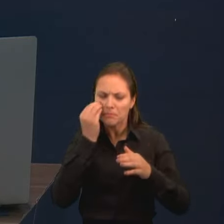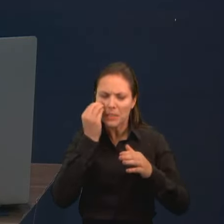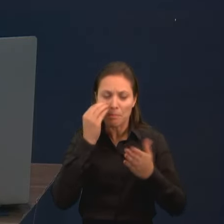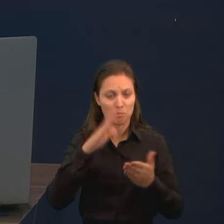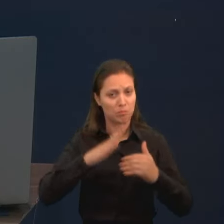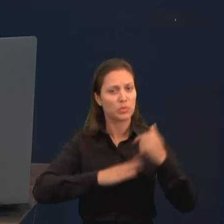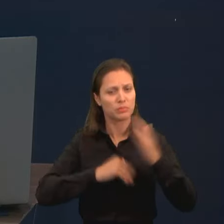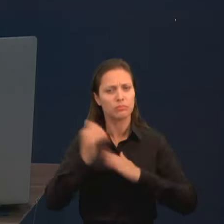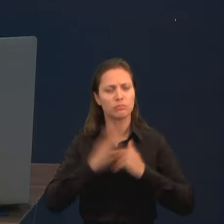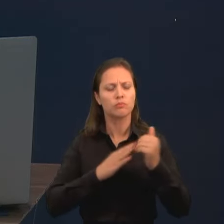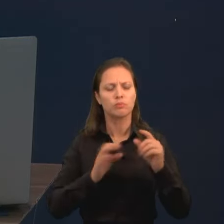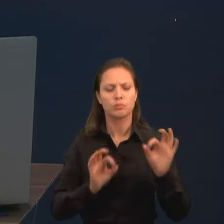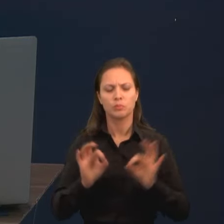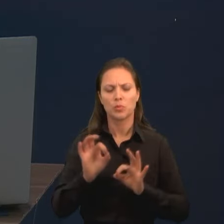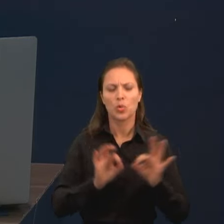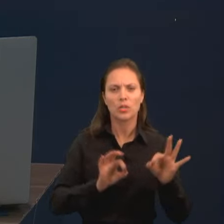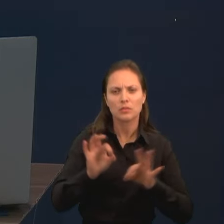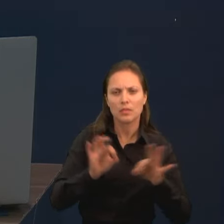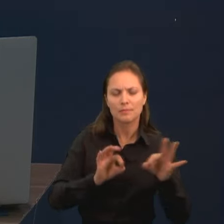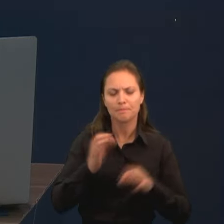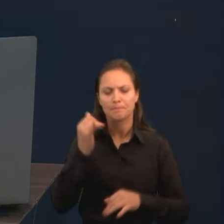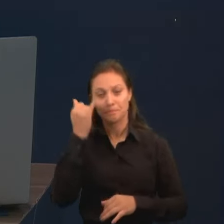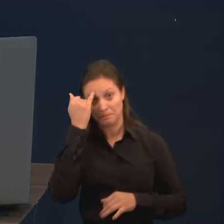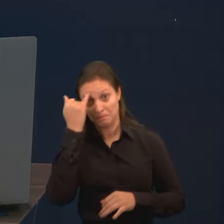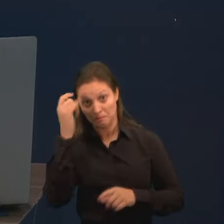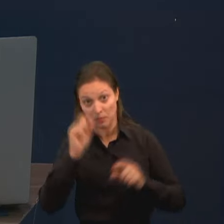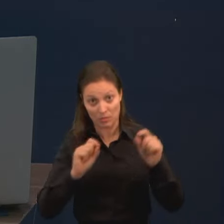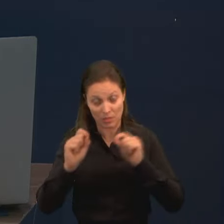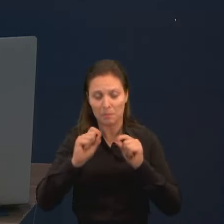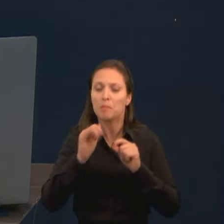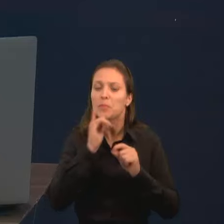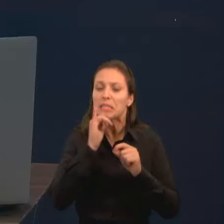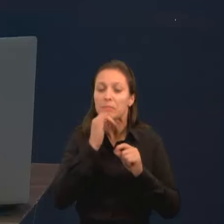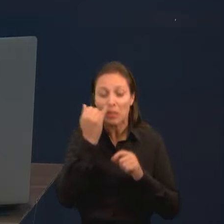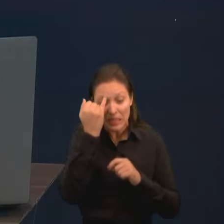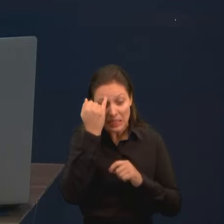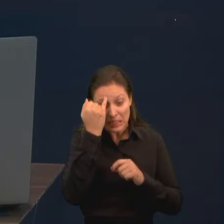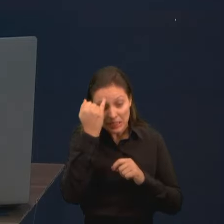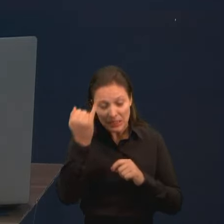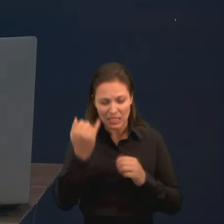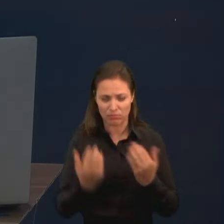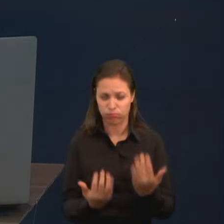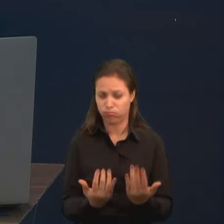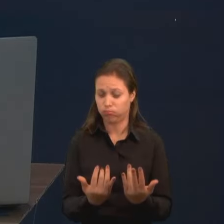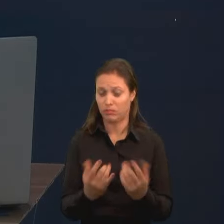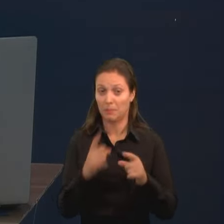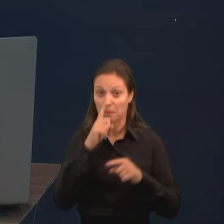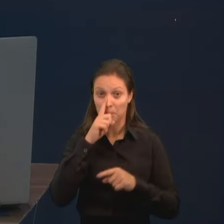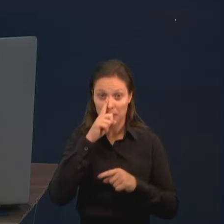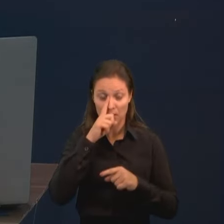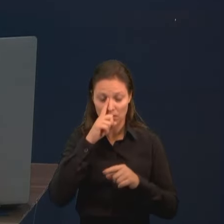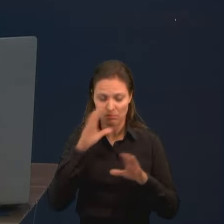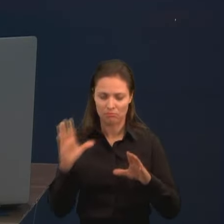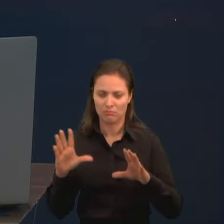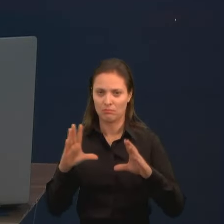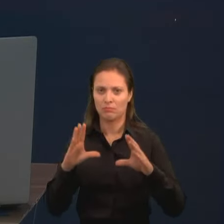la curaduría hacía que las ideas incendiarias con pensamientos